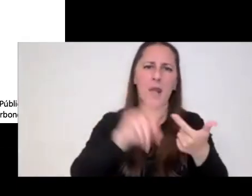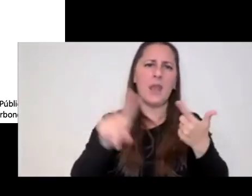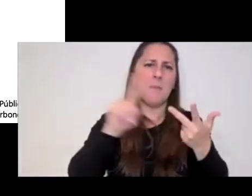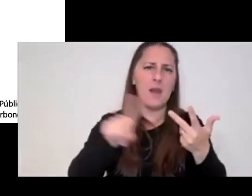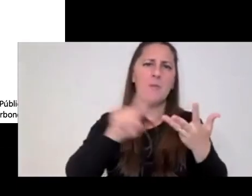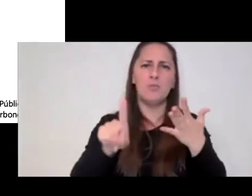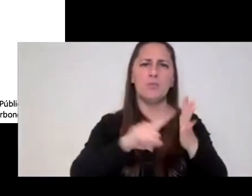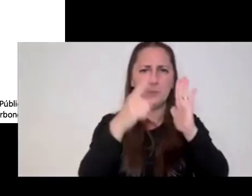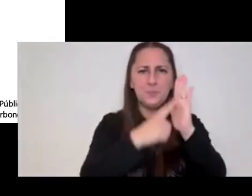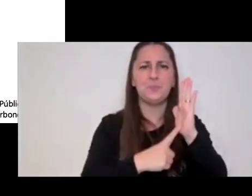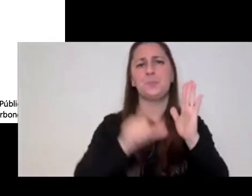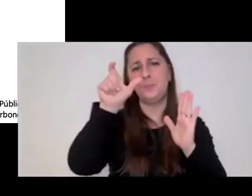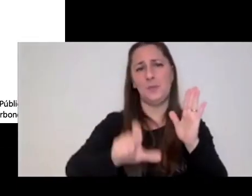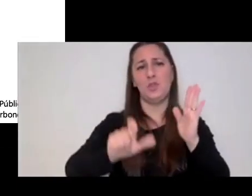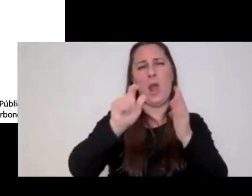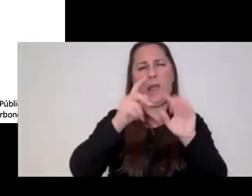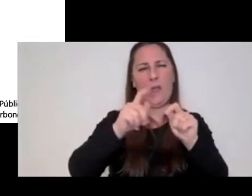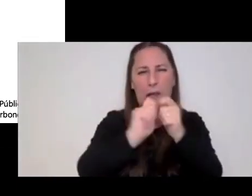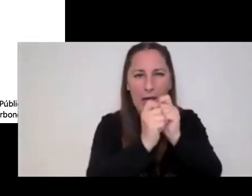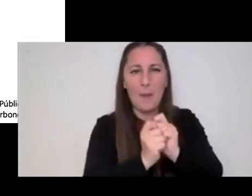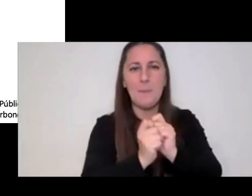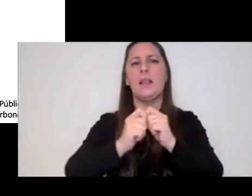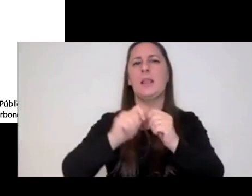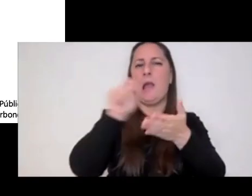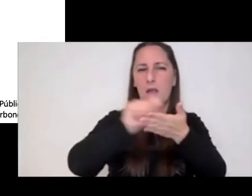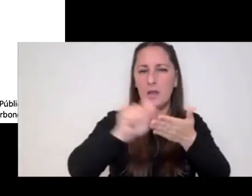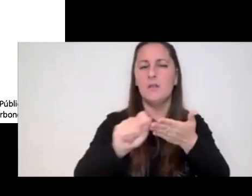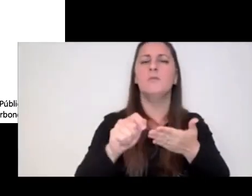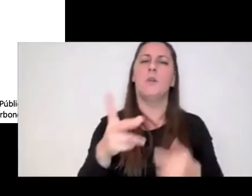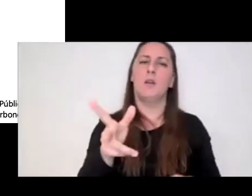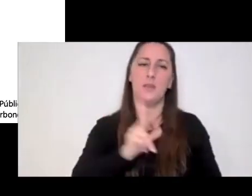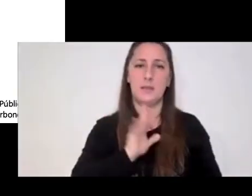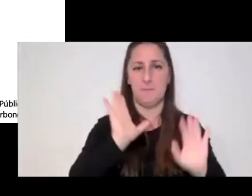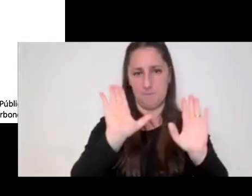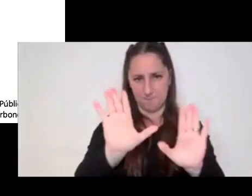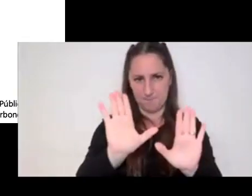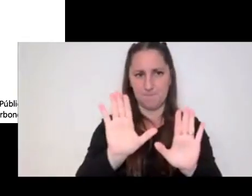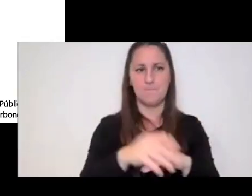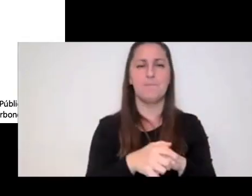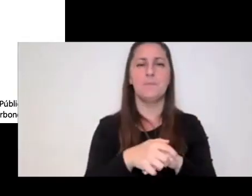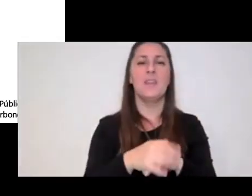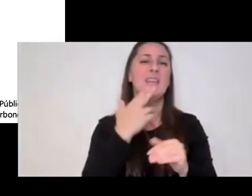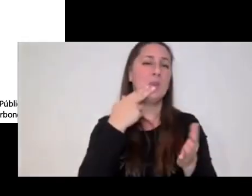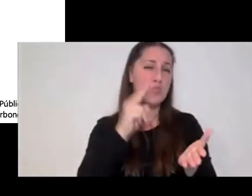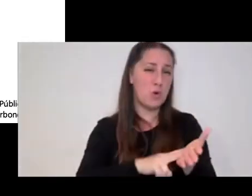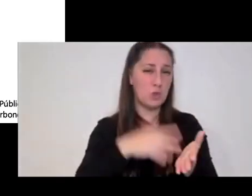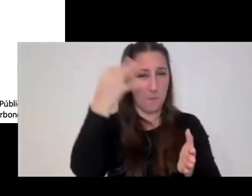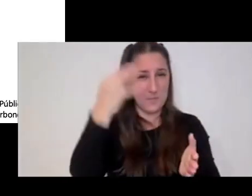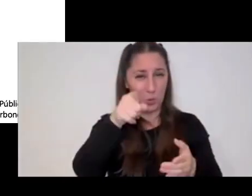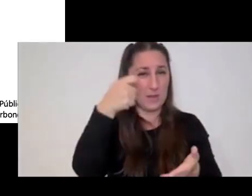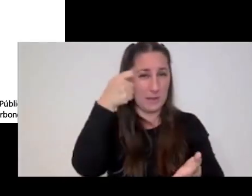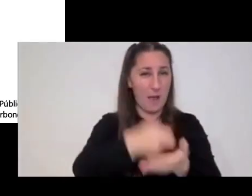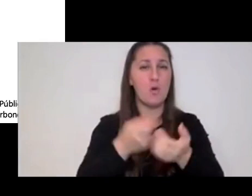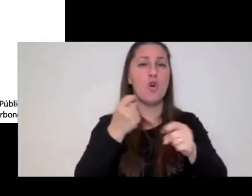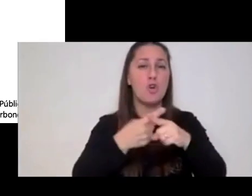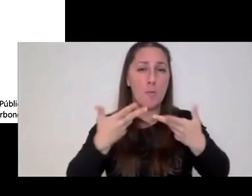legislador y el reglamentador fue aprendiendo y nos dijo, mire, el impuesto especial que usted tiene que pagar por normalizar no puede salir de